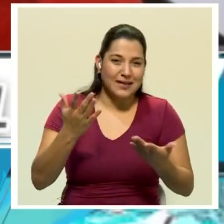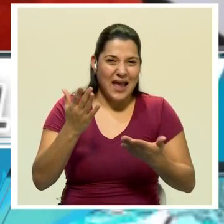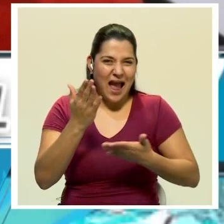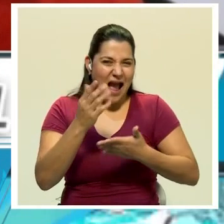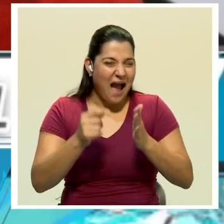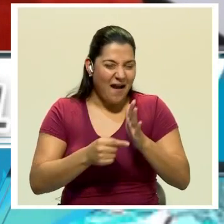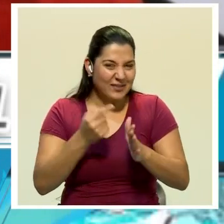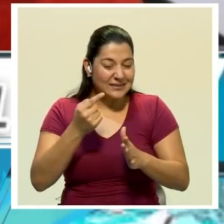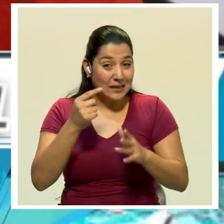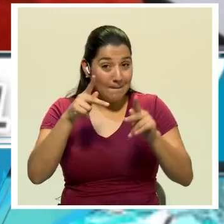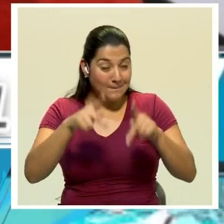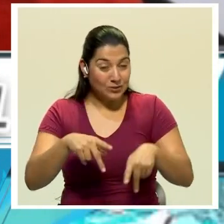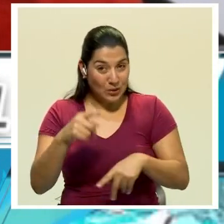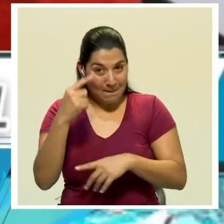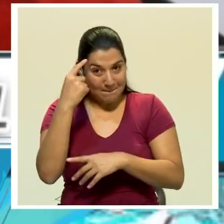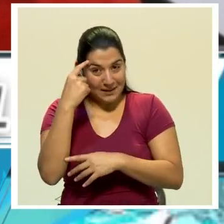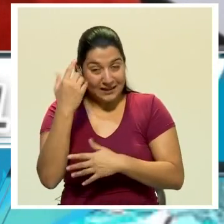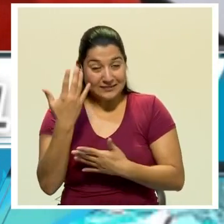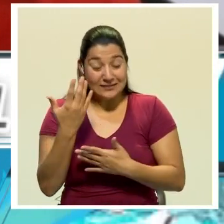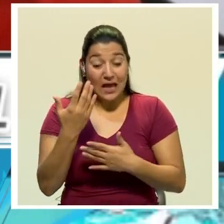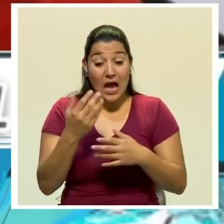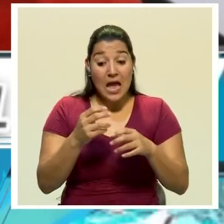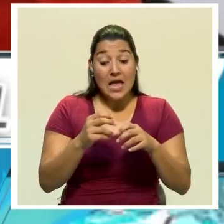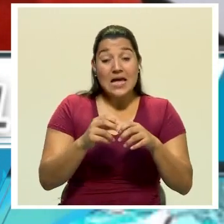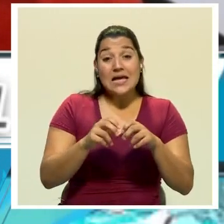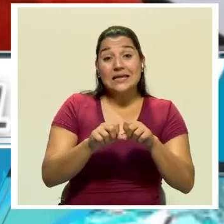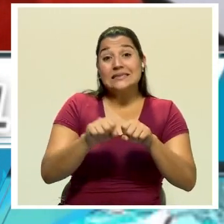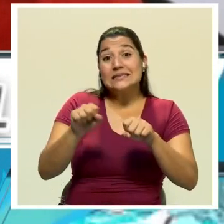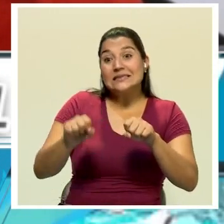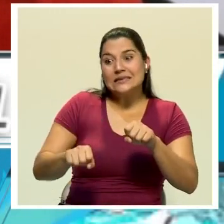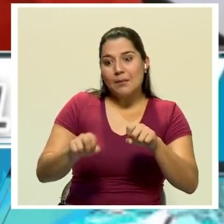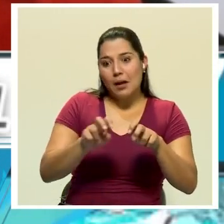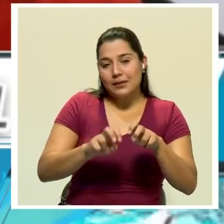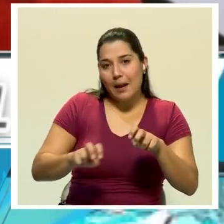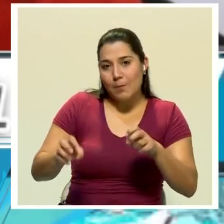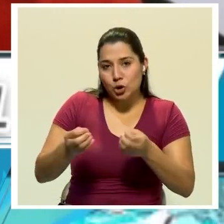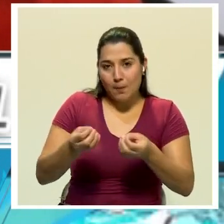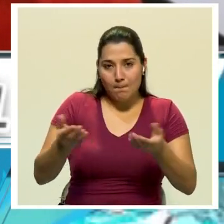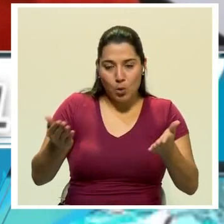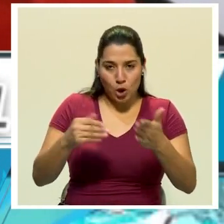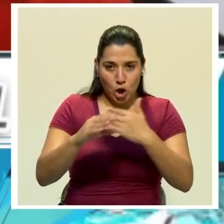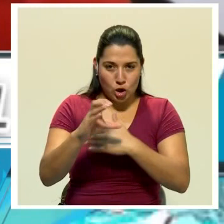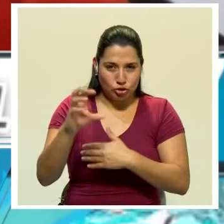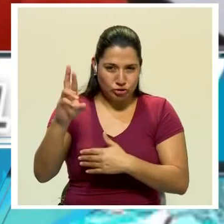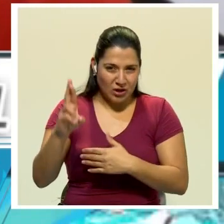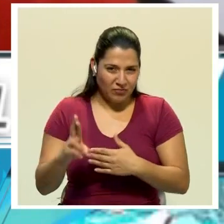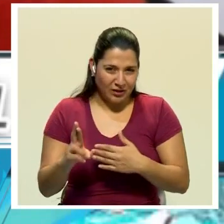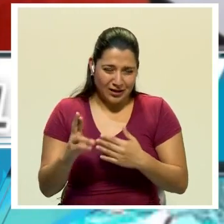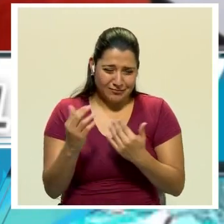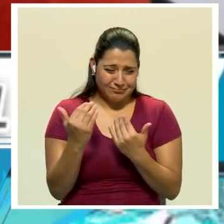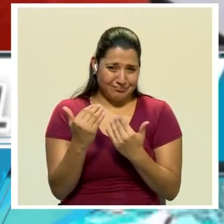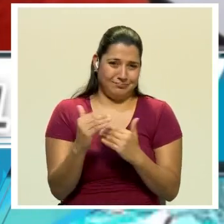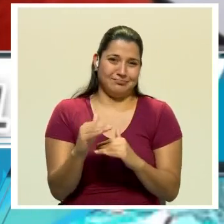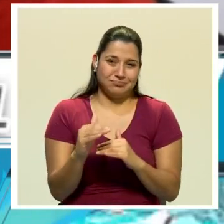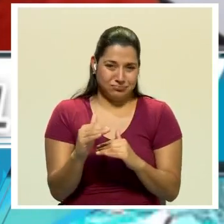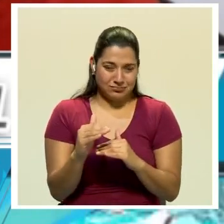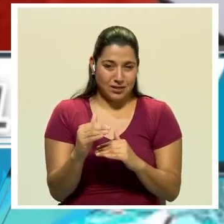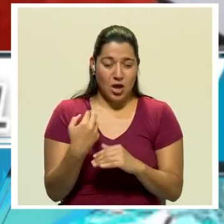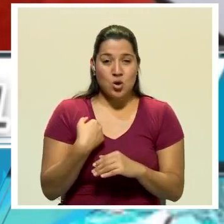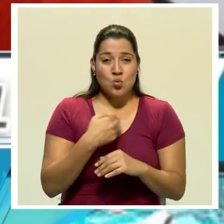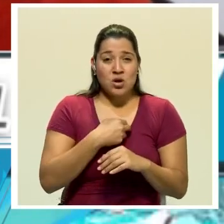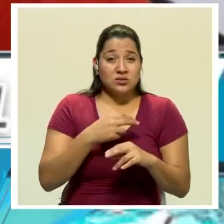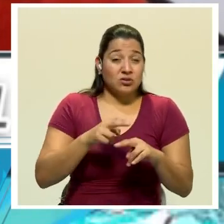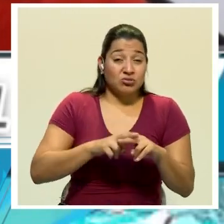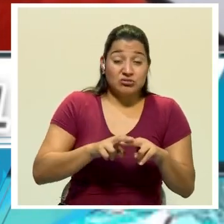cosas. El sistema de transporte público nuestro es un sistema muy precario. Nuestros trenes